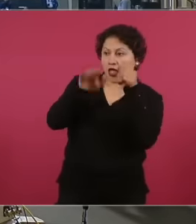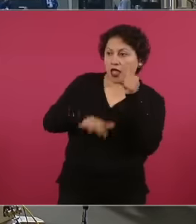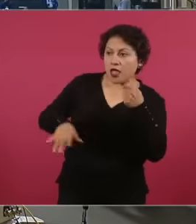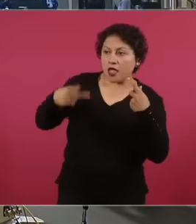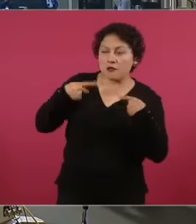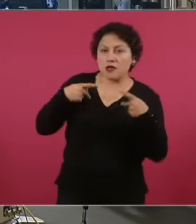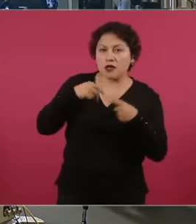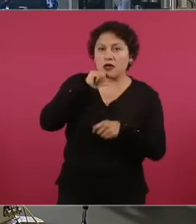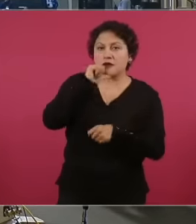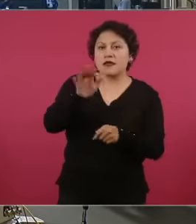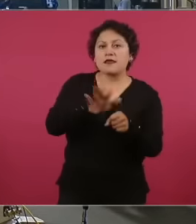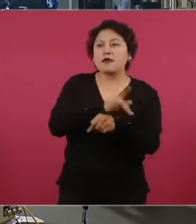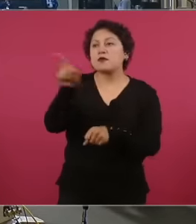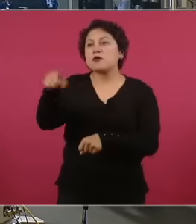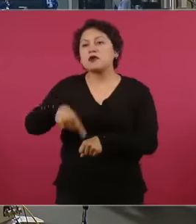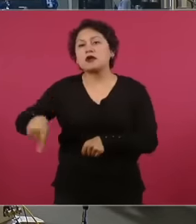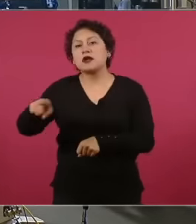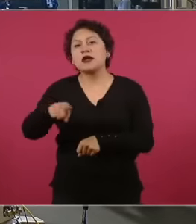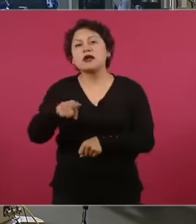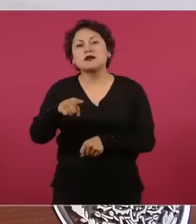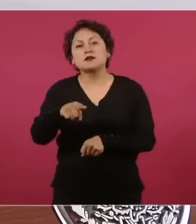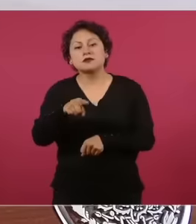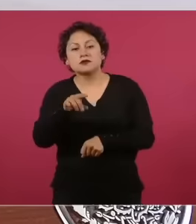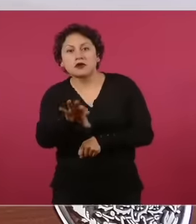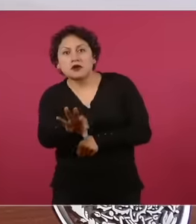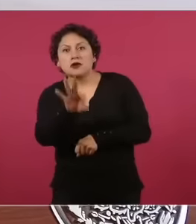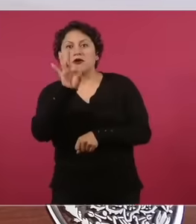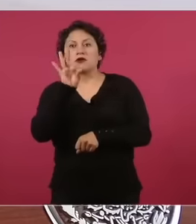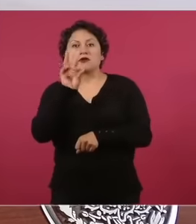A él lo nombró Salinas